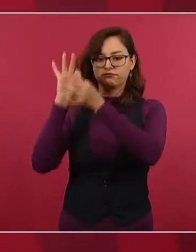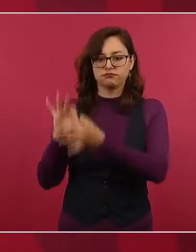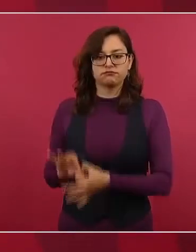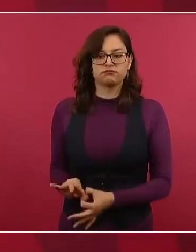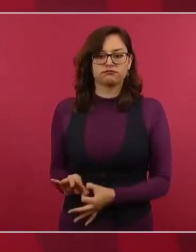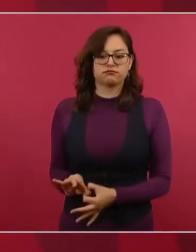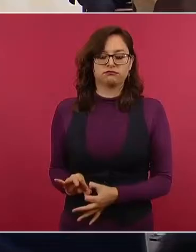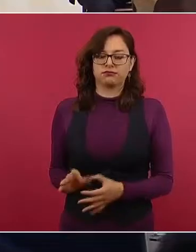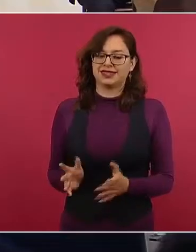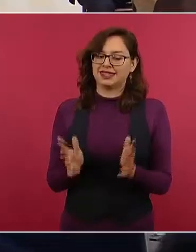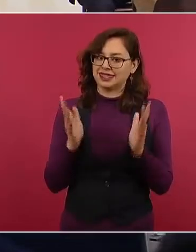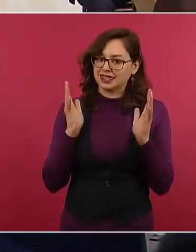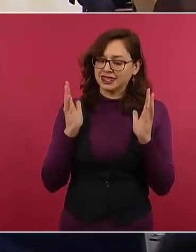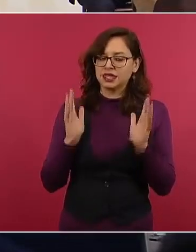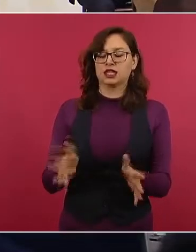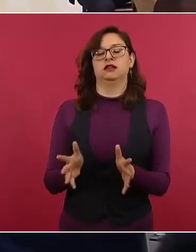y ya